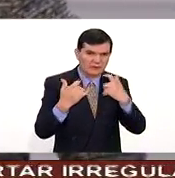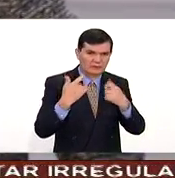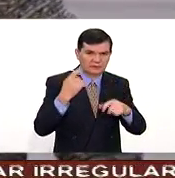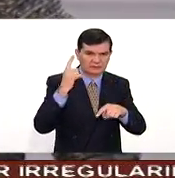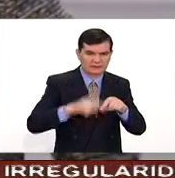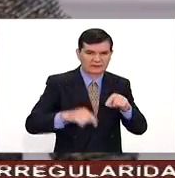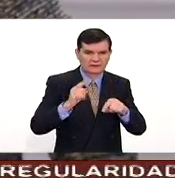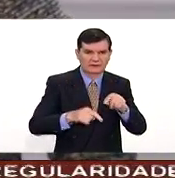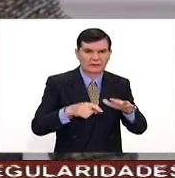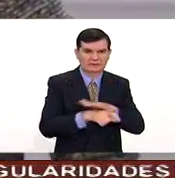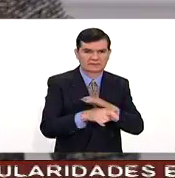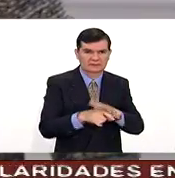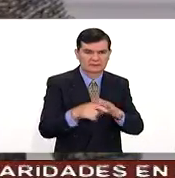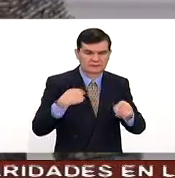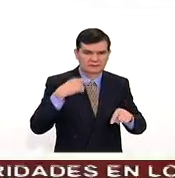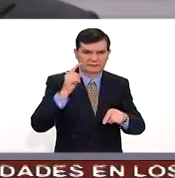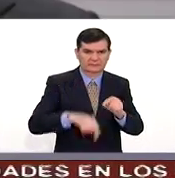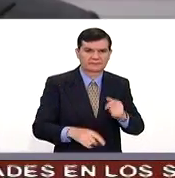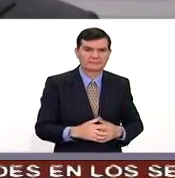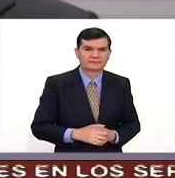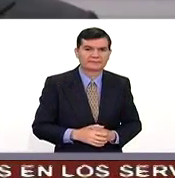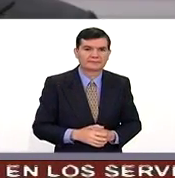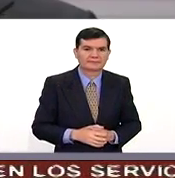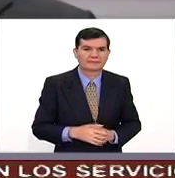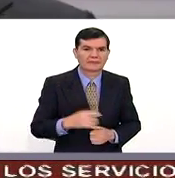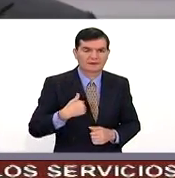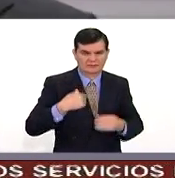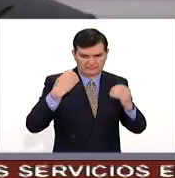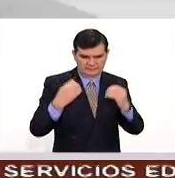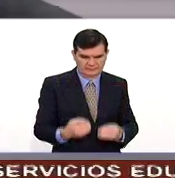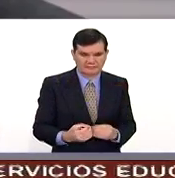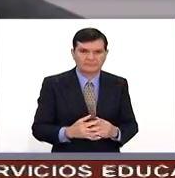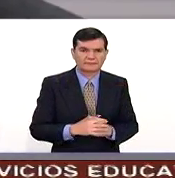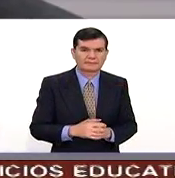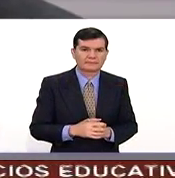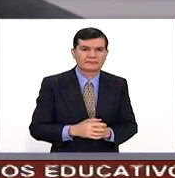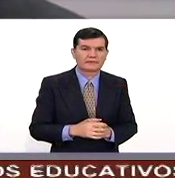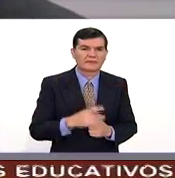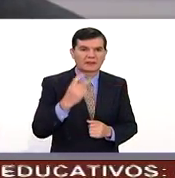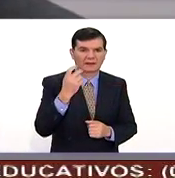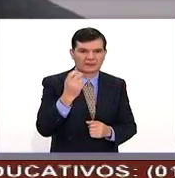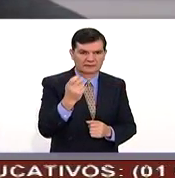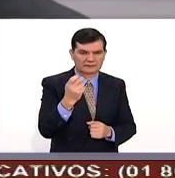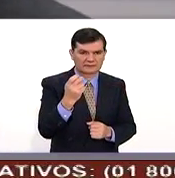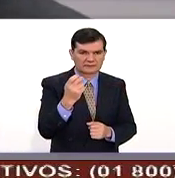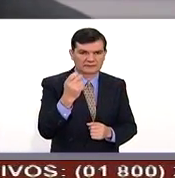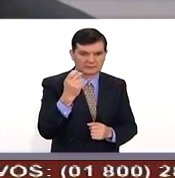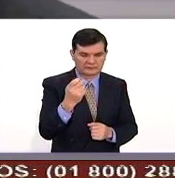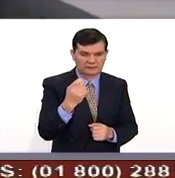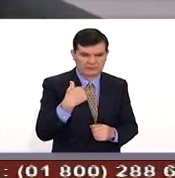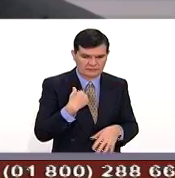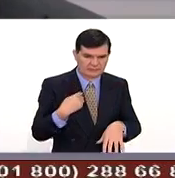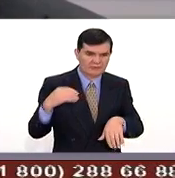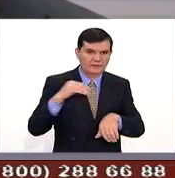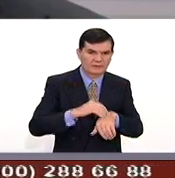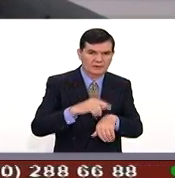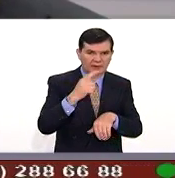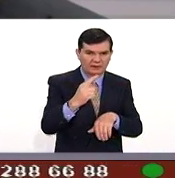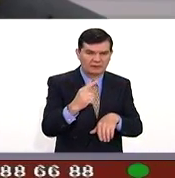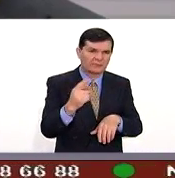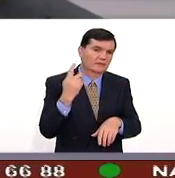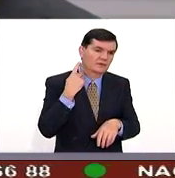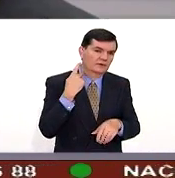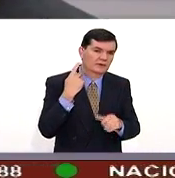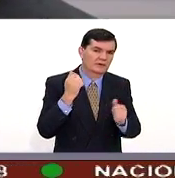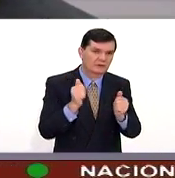la corrupción y la opacidad. Nuestro compromiso es precisamente instrumentar dichas